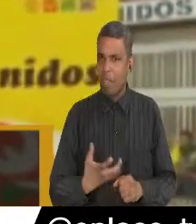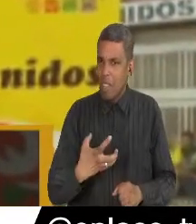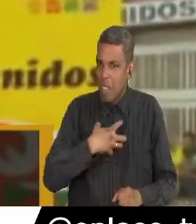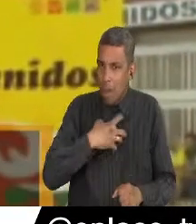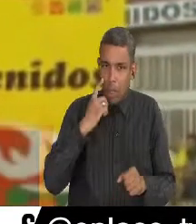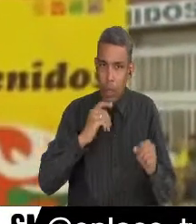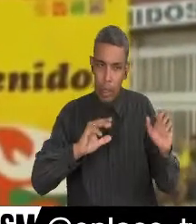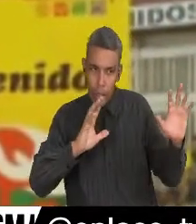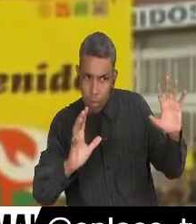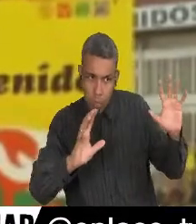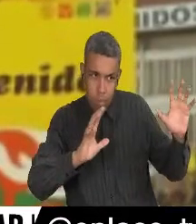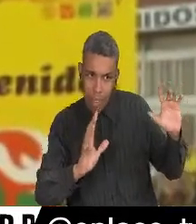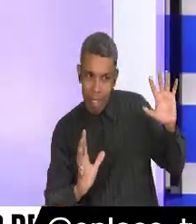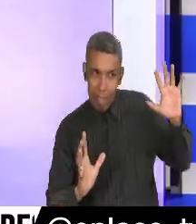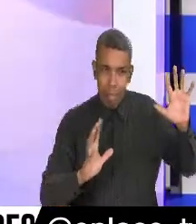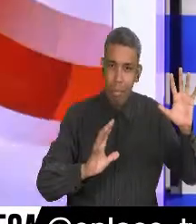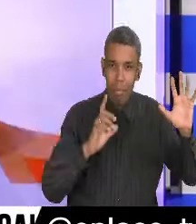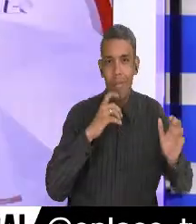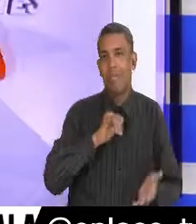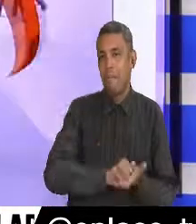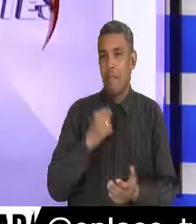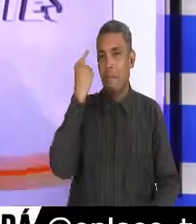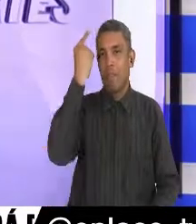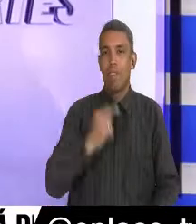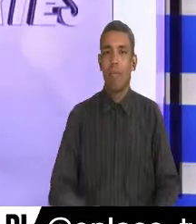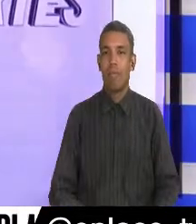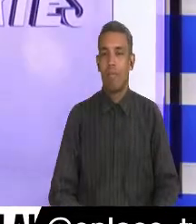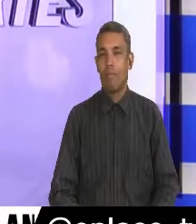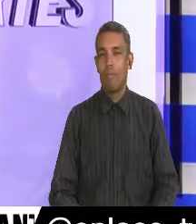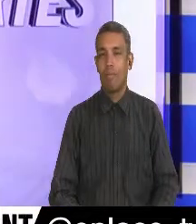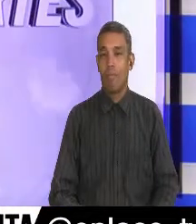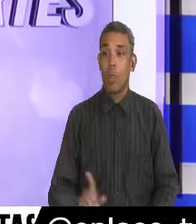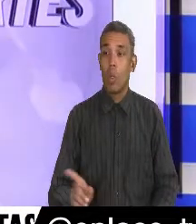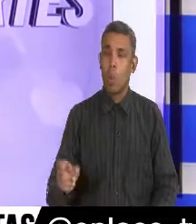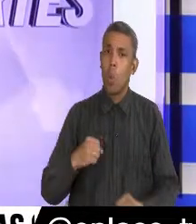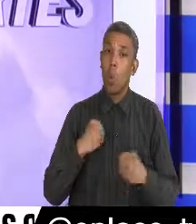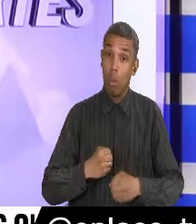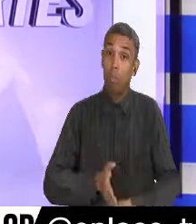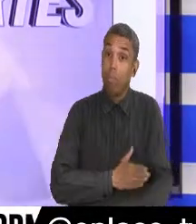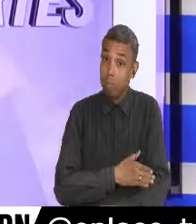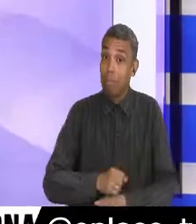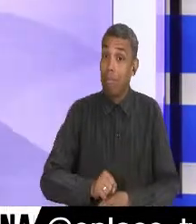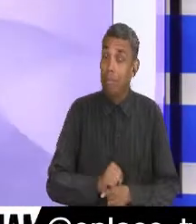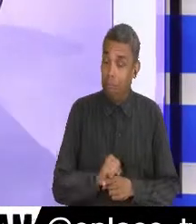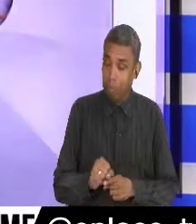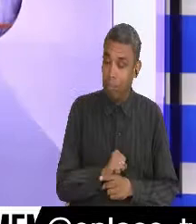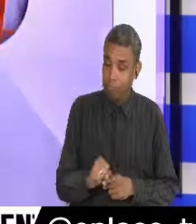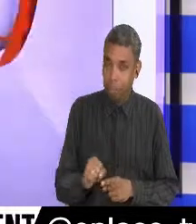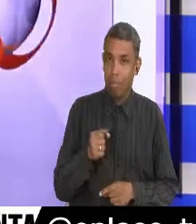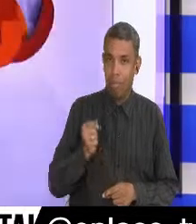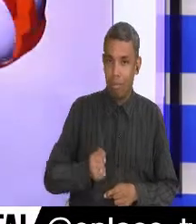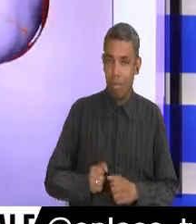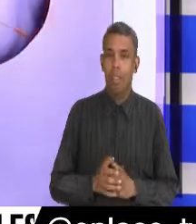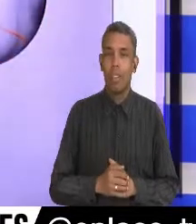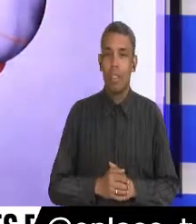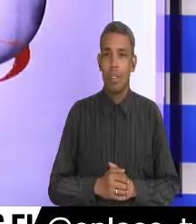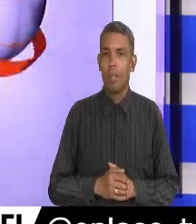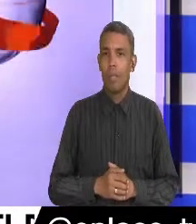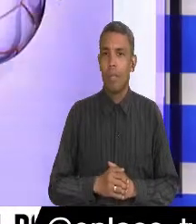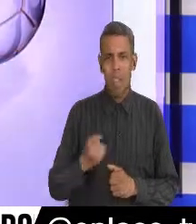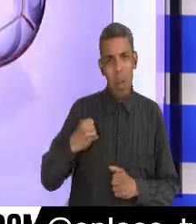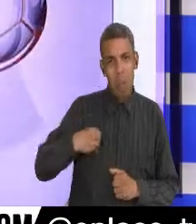lucha grecorromana. Sin duda se requiere una fuerte preparación y precisamente su entrenador de nacionalidad cubana